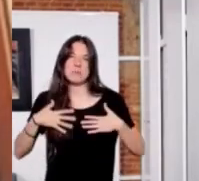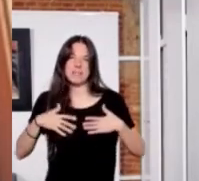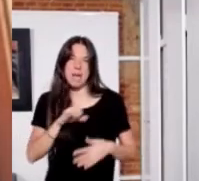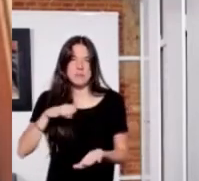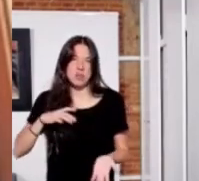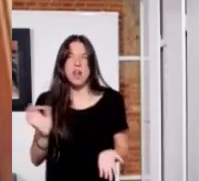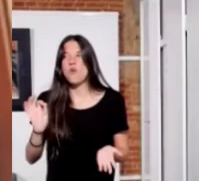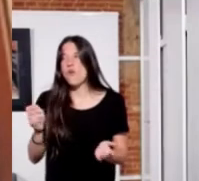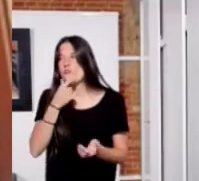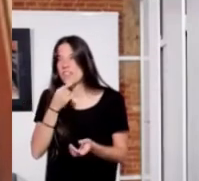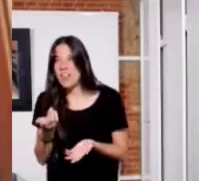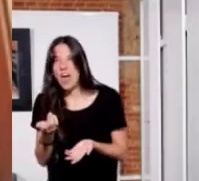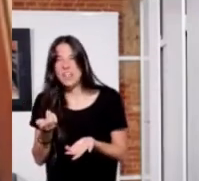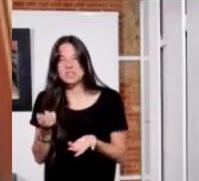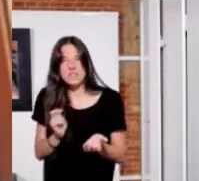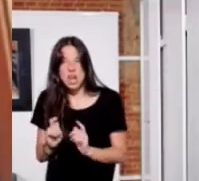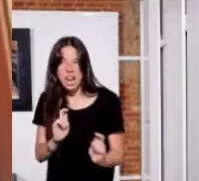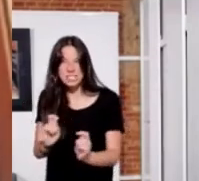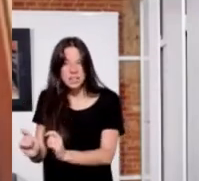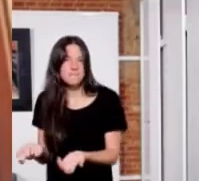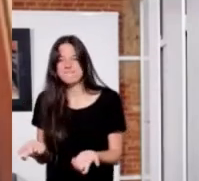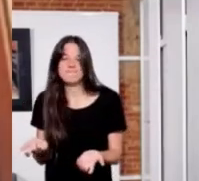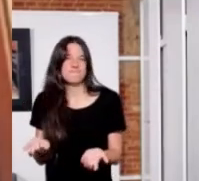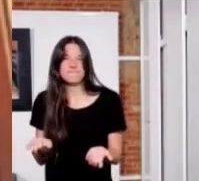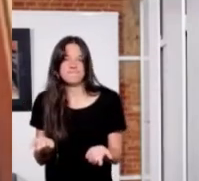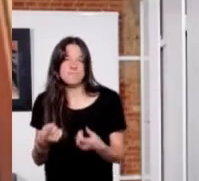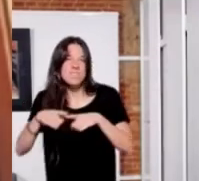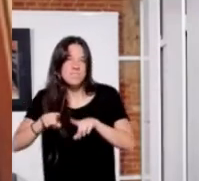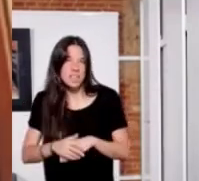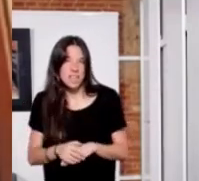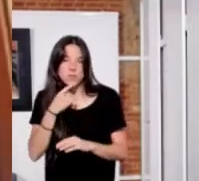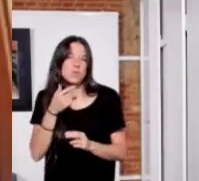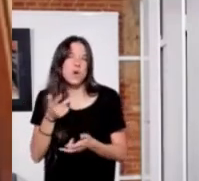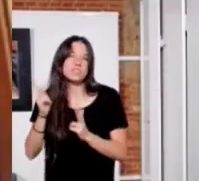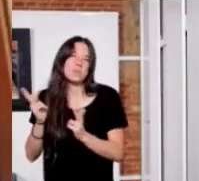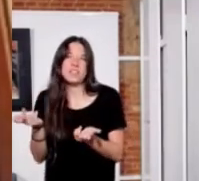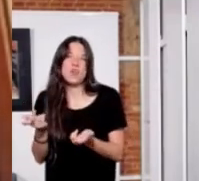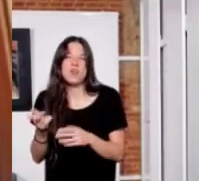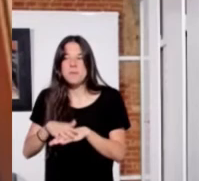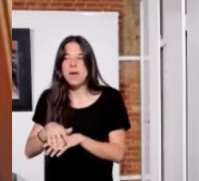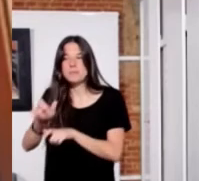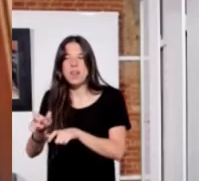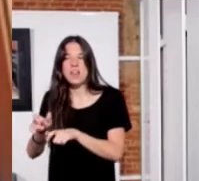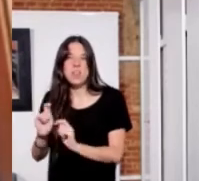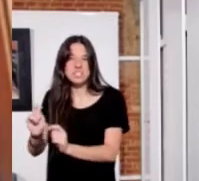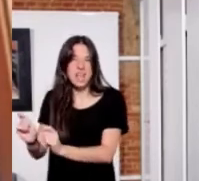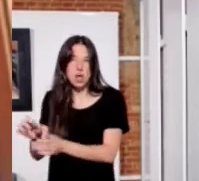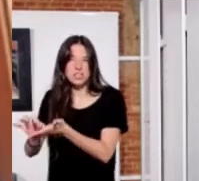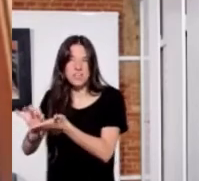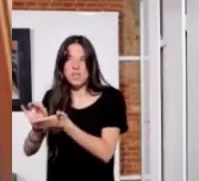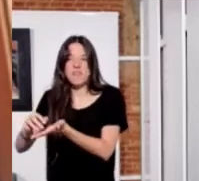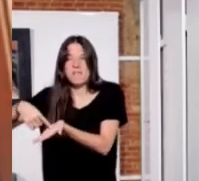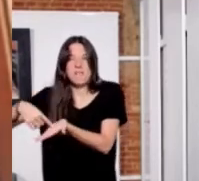las facilidades profesionales que ese consentimiento acrítico por parte del destinatario de nuestro servicio